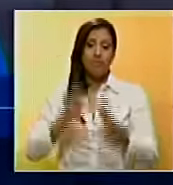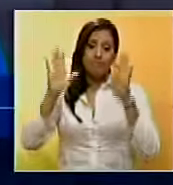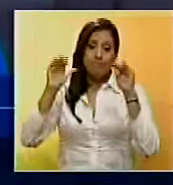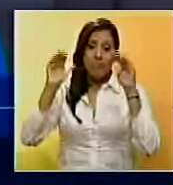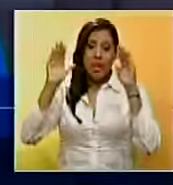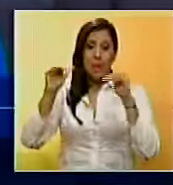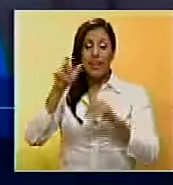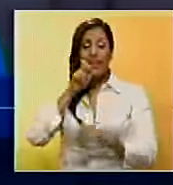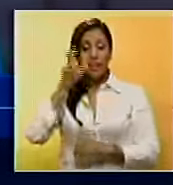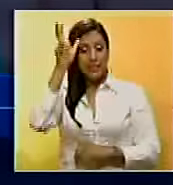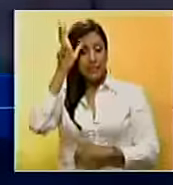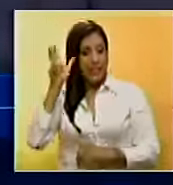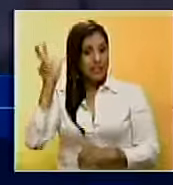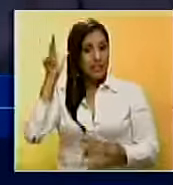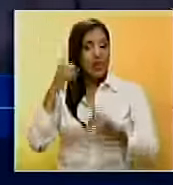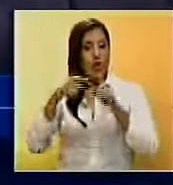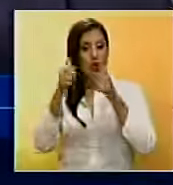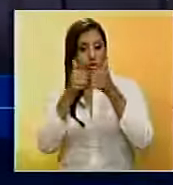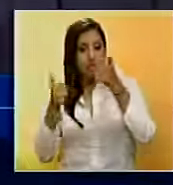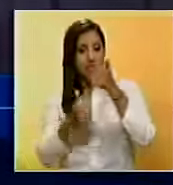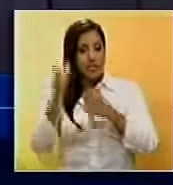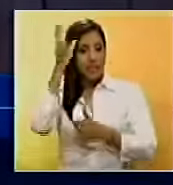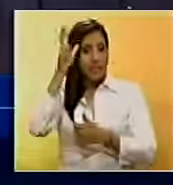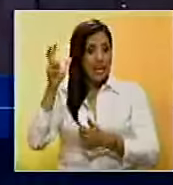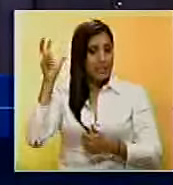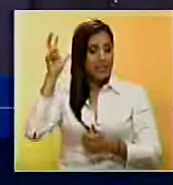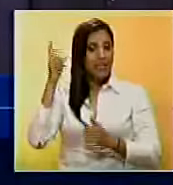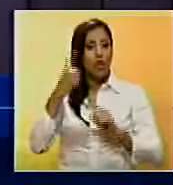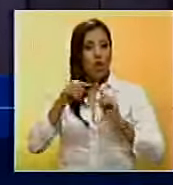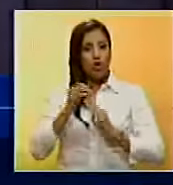a los cancilleres y vicecancilleres de Asia, Medio Oriente y